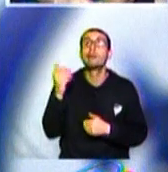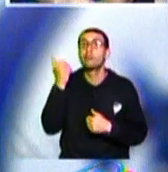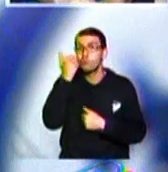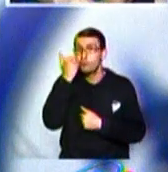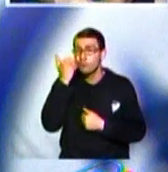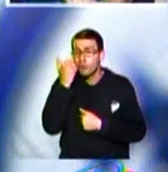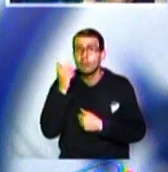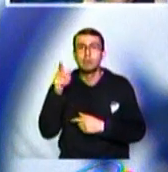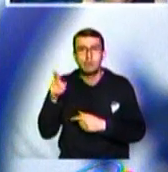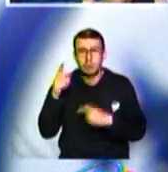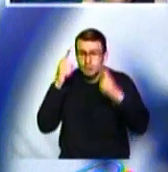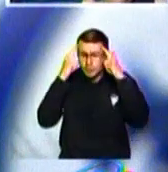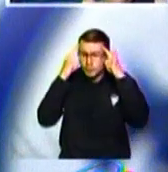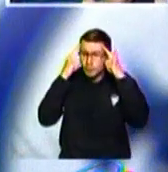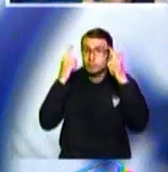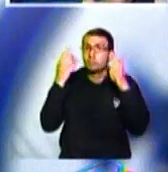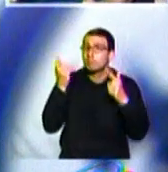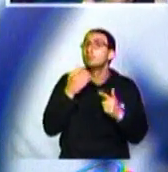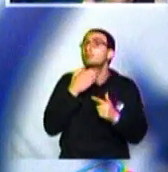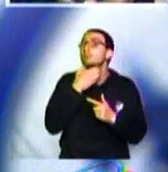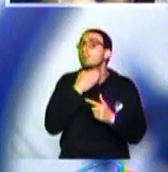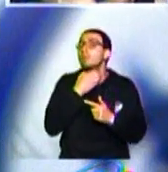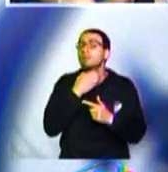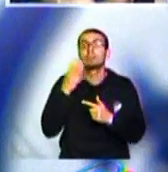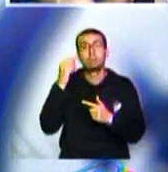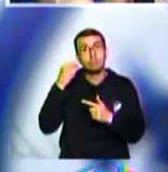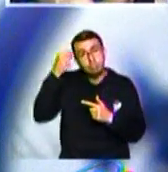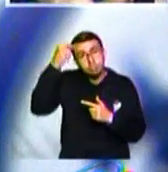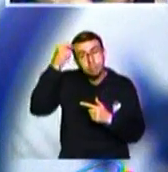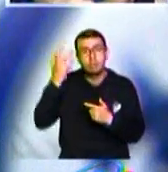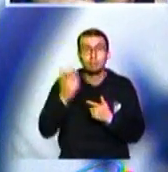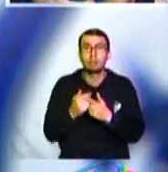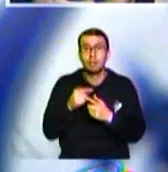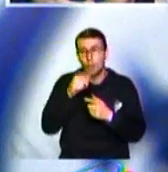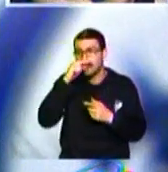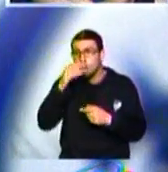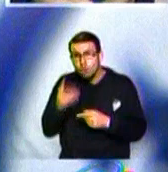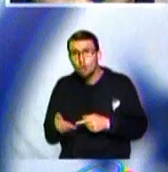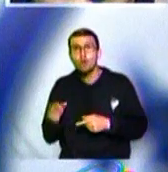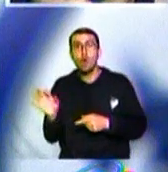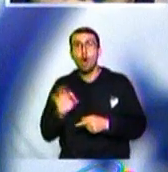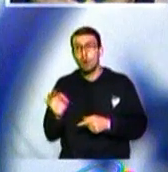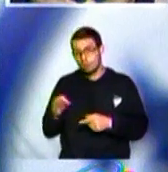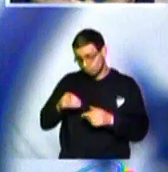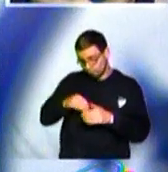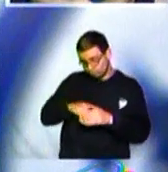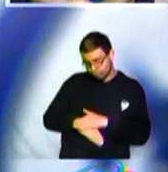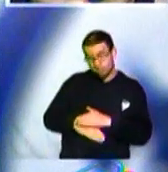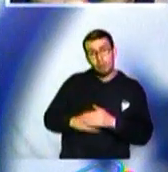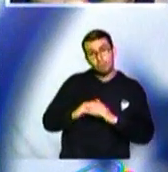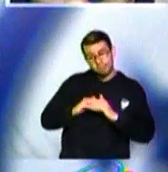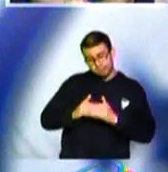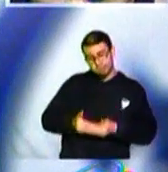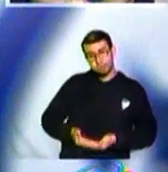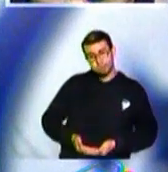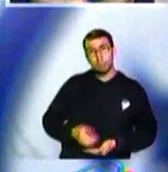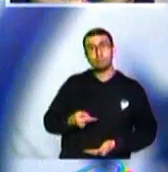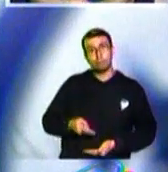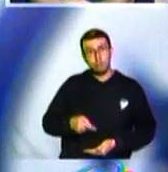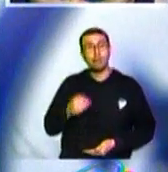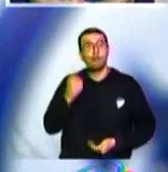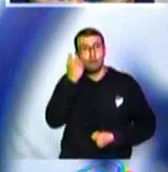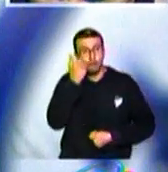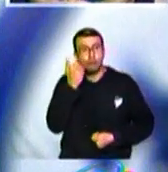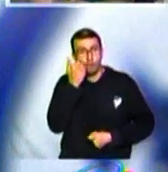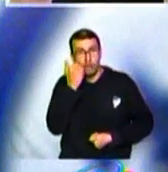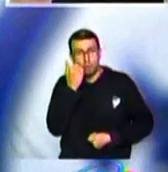herpes, le puede dar al recién nacido o al feto in útero. O sea, el herpes es todo un reto también. Y ustedes